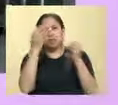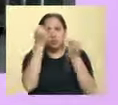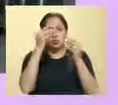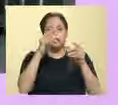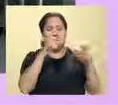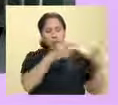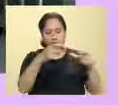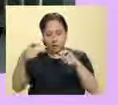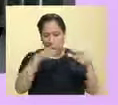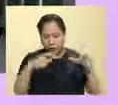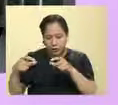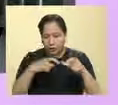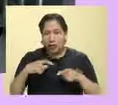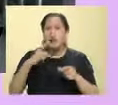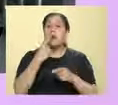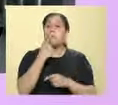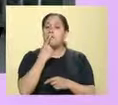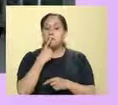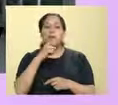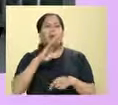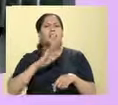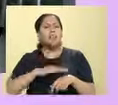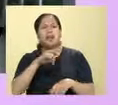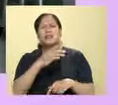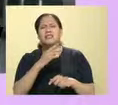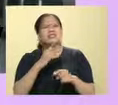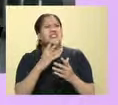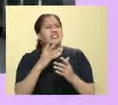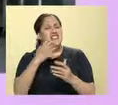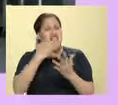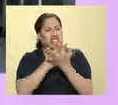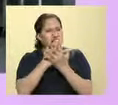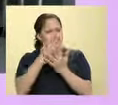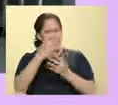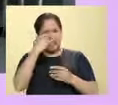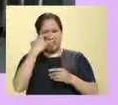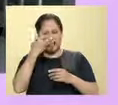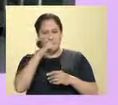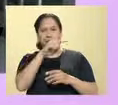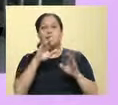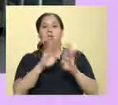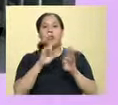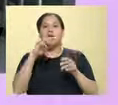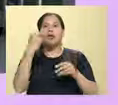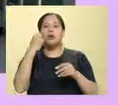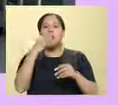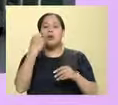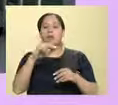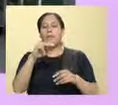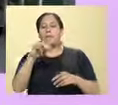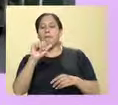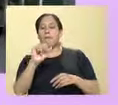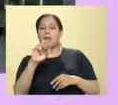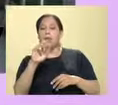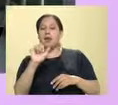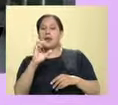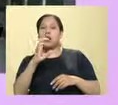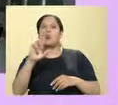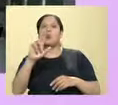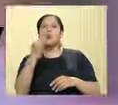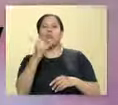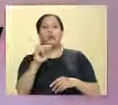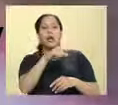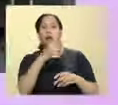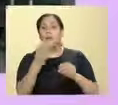más exótico que uno encuentra aquí en Nevería Roxy? El más exótico vamos pensando que es el maracuyá. Ah, maracuyá, muy fresco.